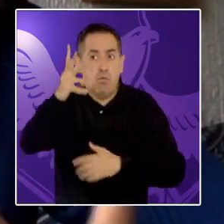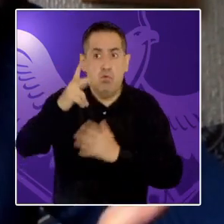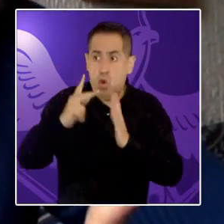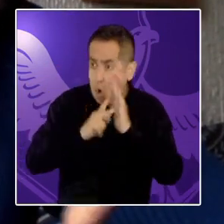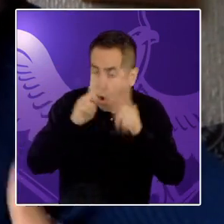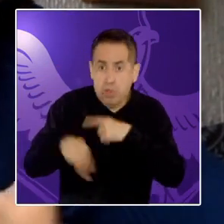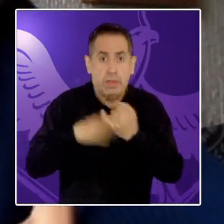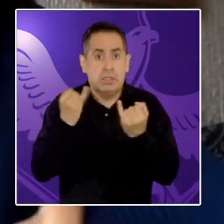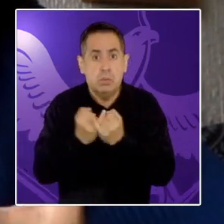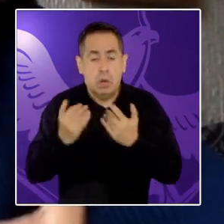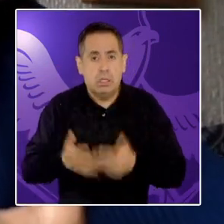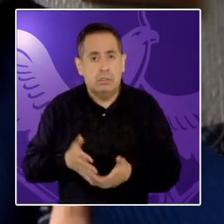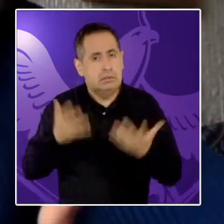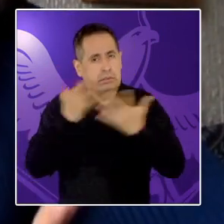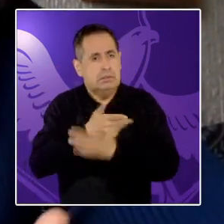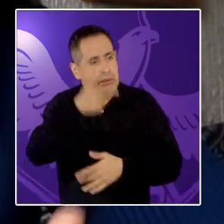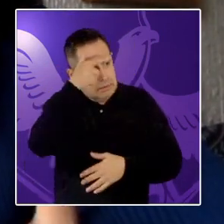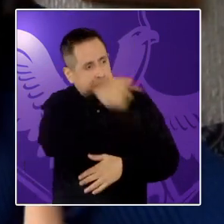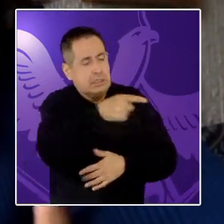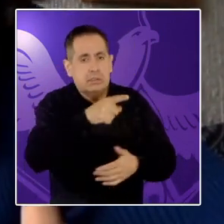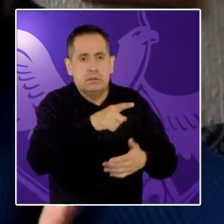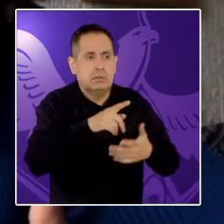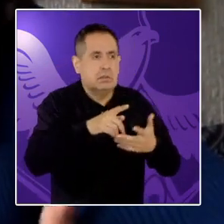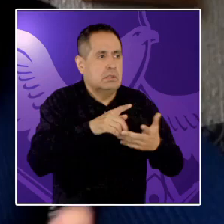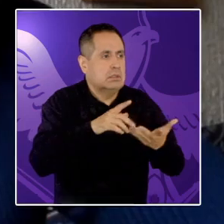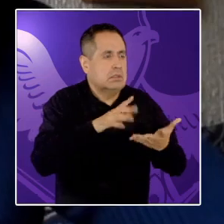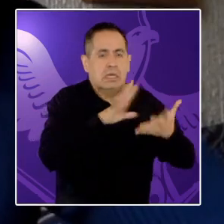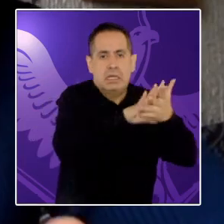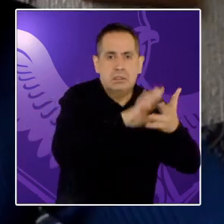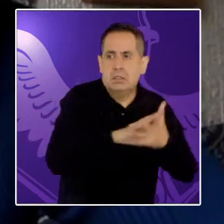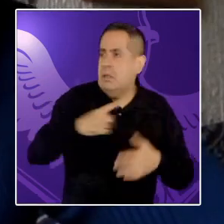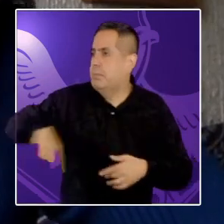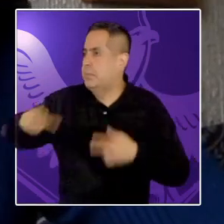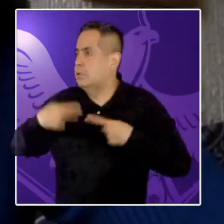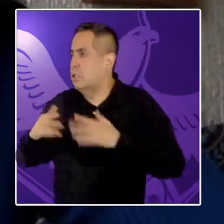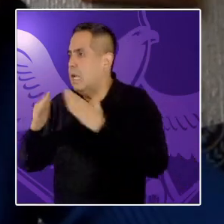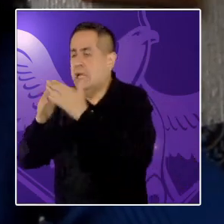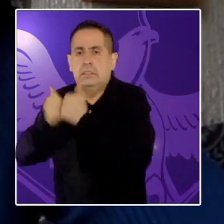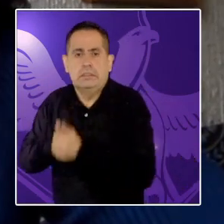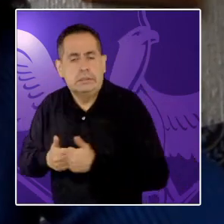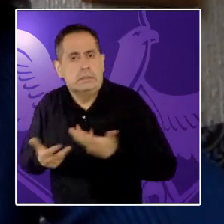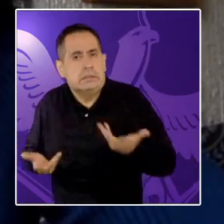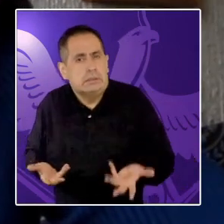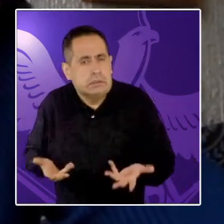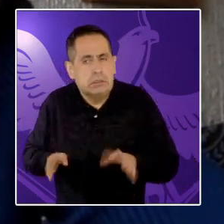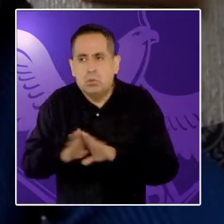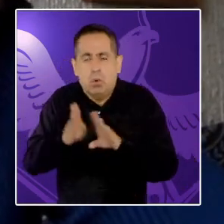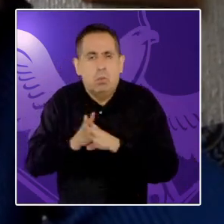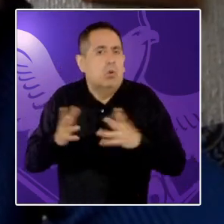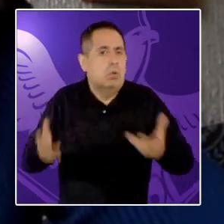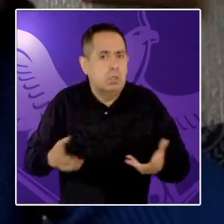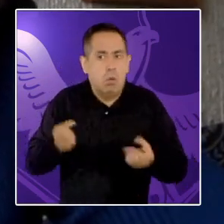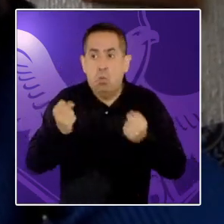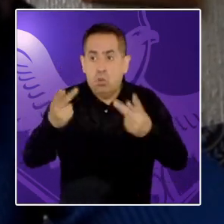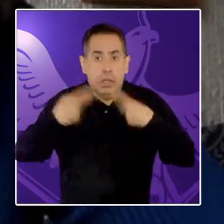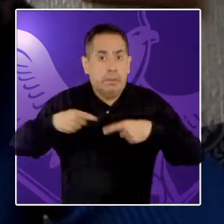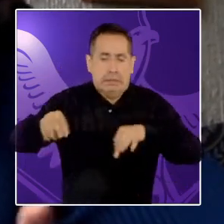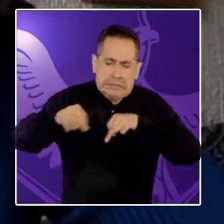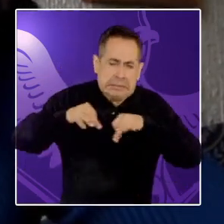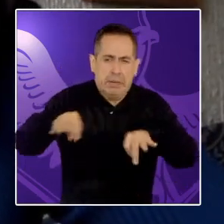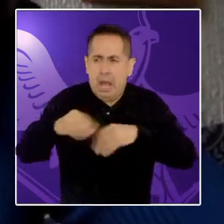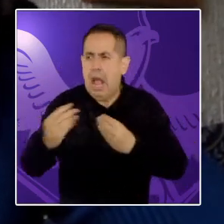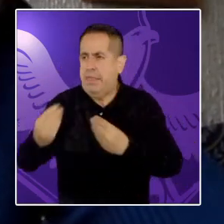de este episodio que a muchas nos hizo experimentar por primera vez restricciones en nuestras libertades. Así, un sector de la población